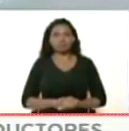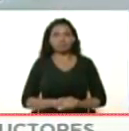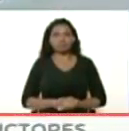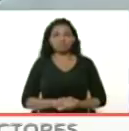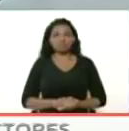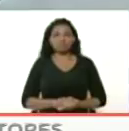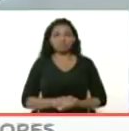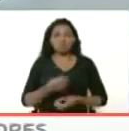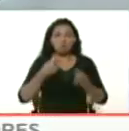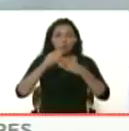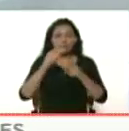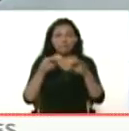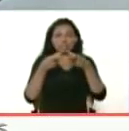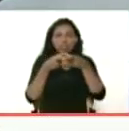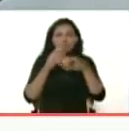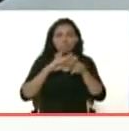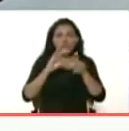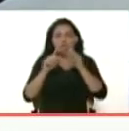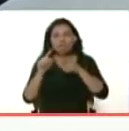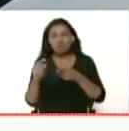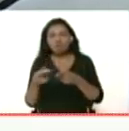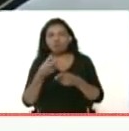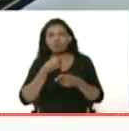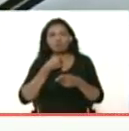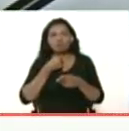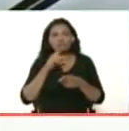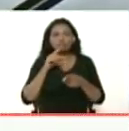Lo venden así porque la gente come mucho chimó.